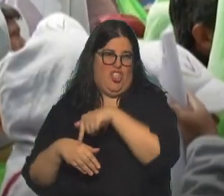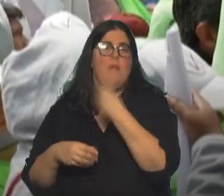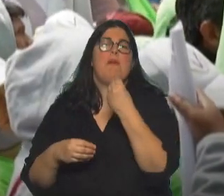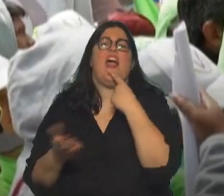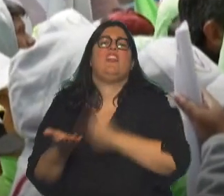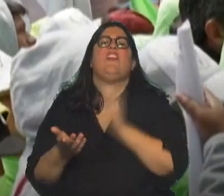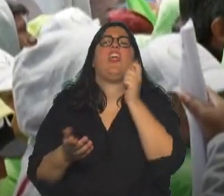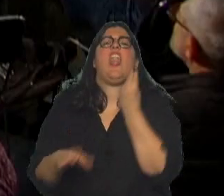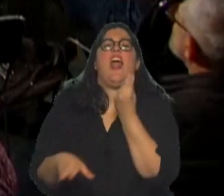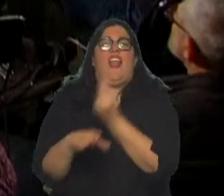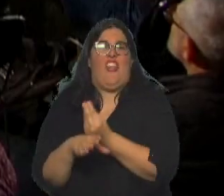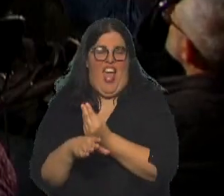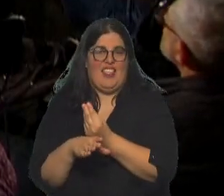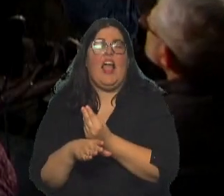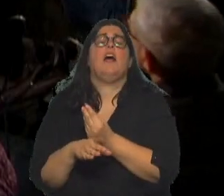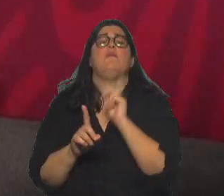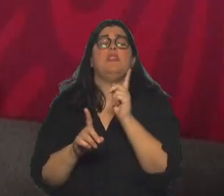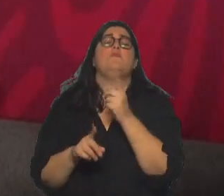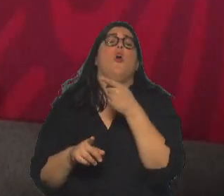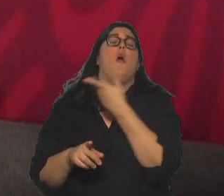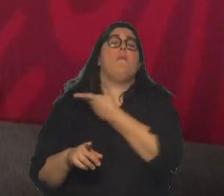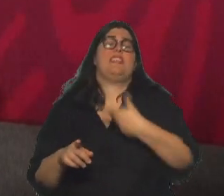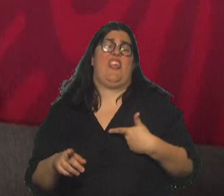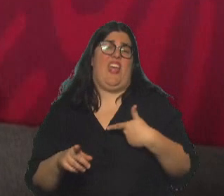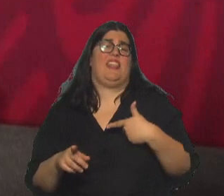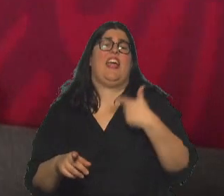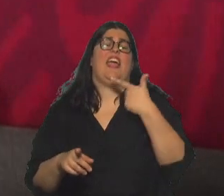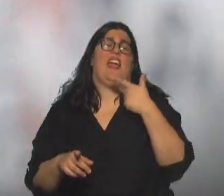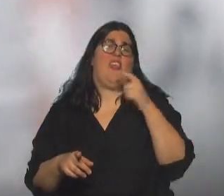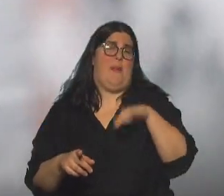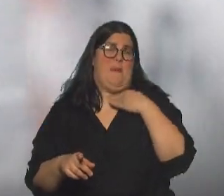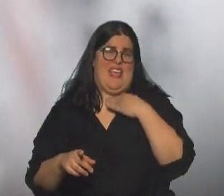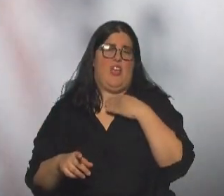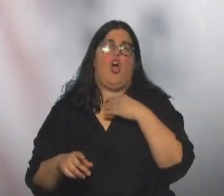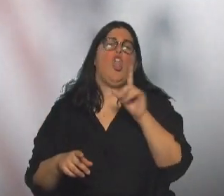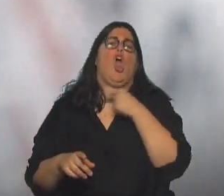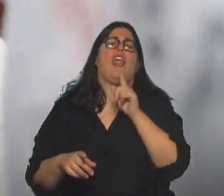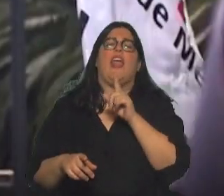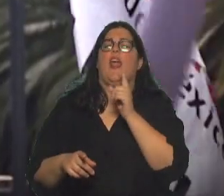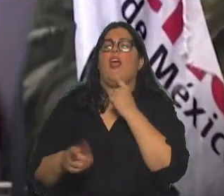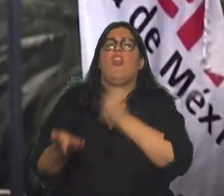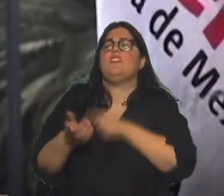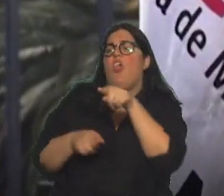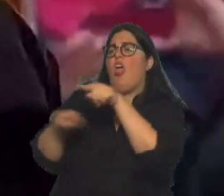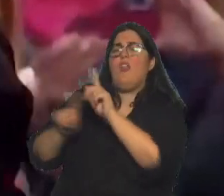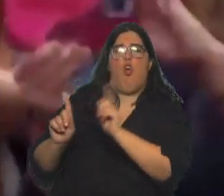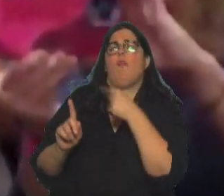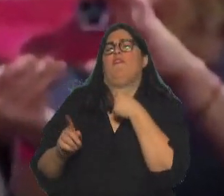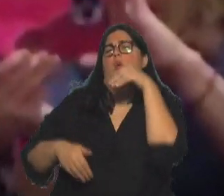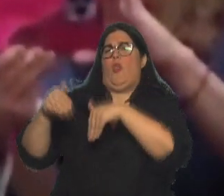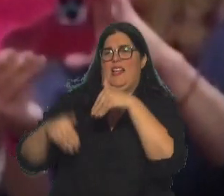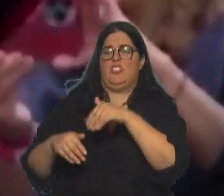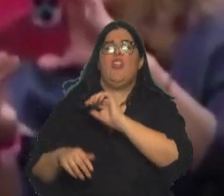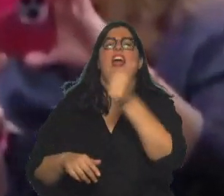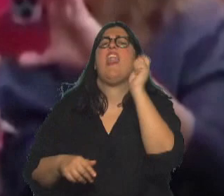metodología reivindicada por López Obrador para terminar con las designaciones a dedo. La compulsa fue ganada oficialmente por quien era ya